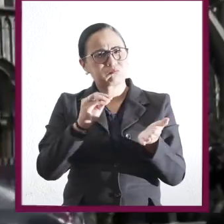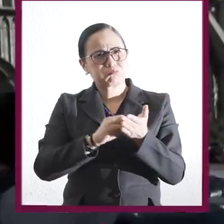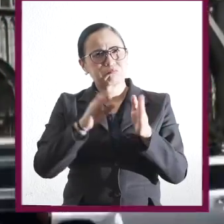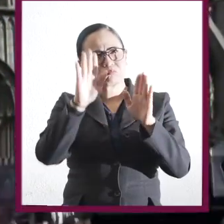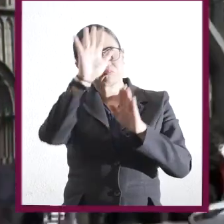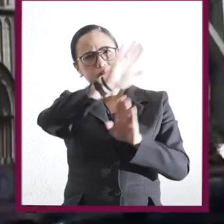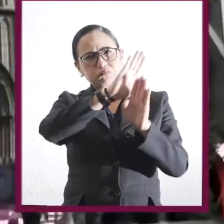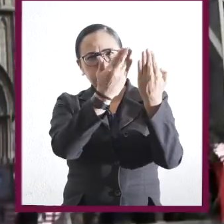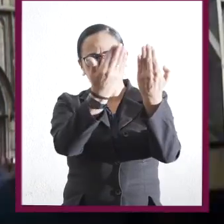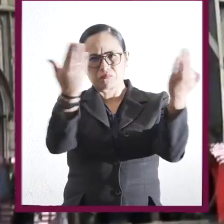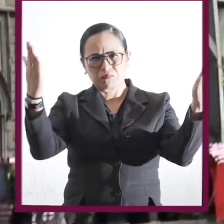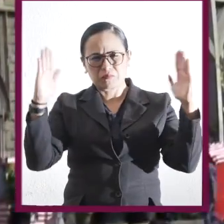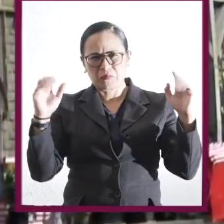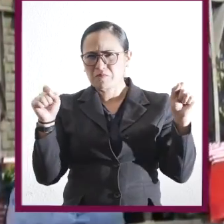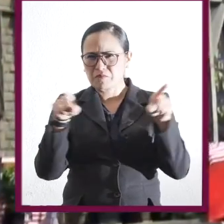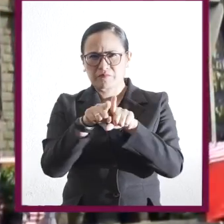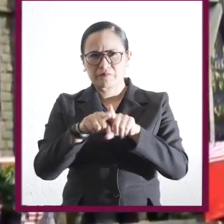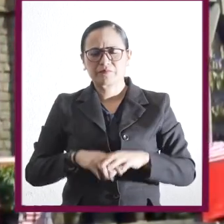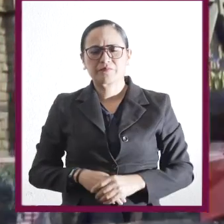nuestros días.